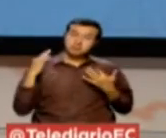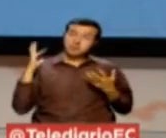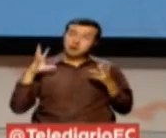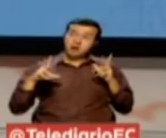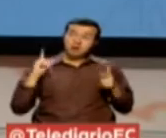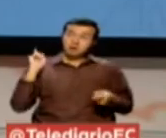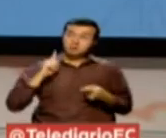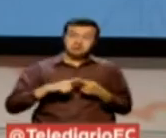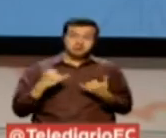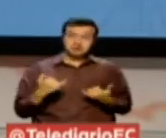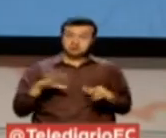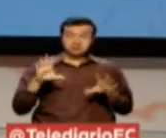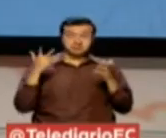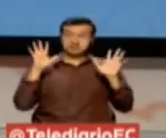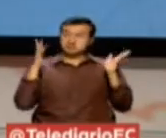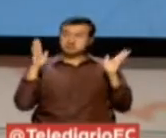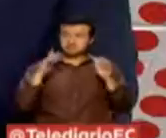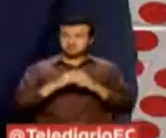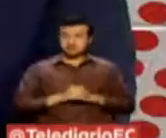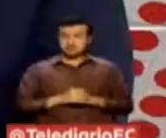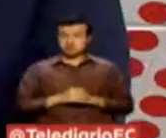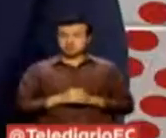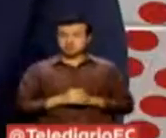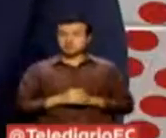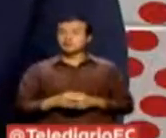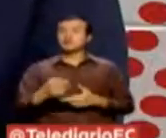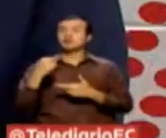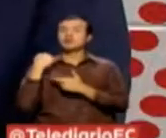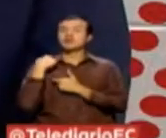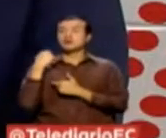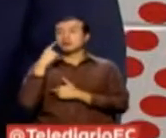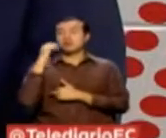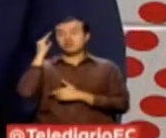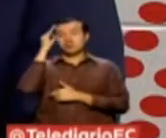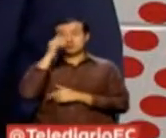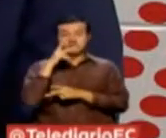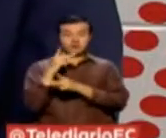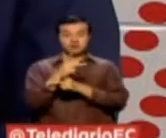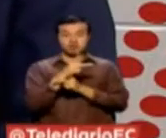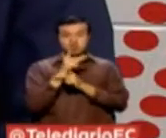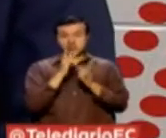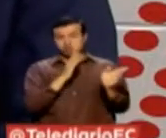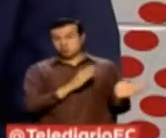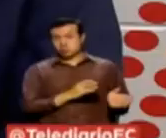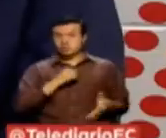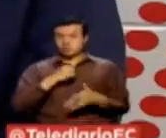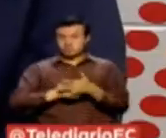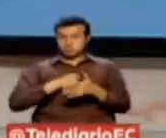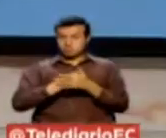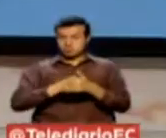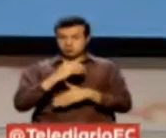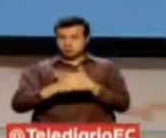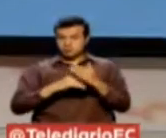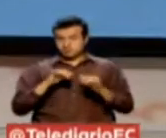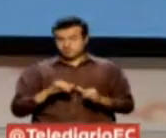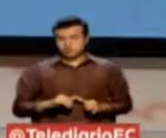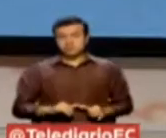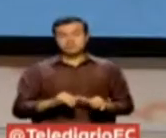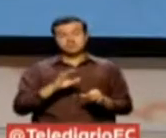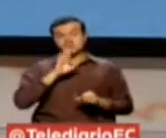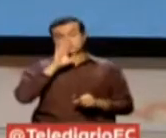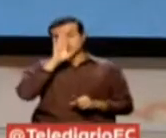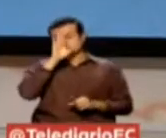hasta ahora no se cumple. Ahora, ¿no sería también competencia del futuro Consejo el hacerlo, el continuarlo en todo caso?